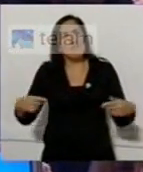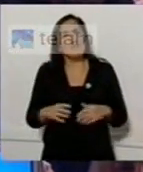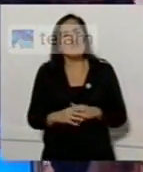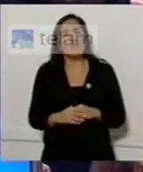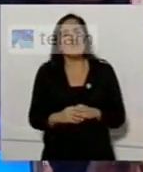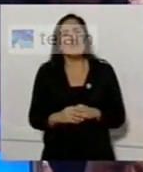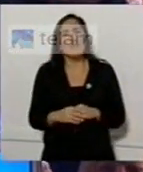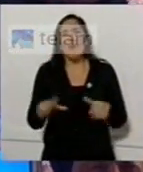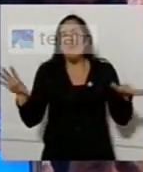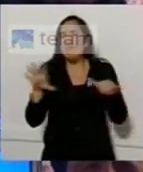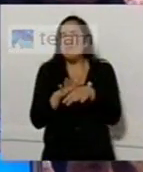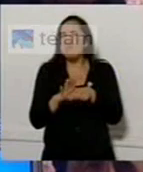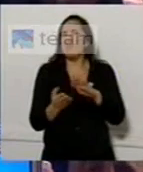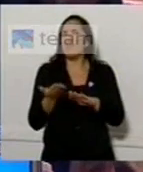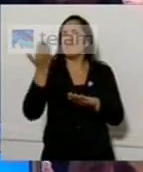porque hace exactamente